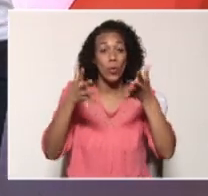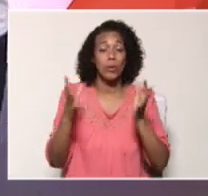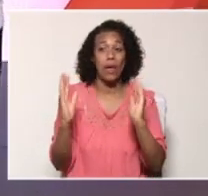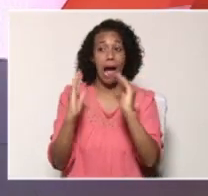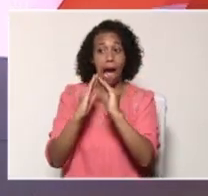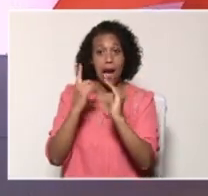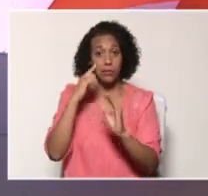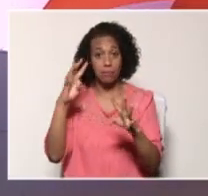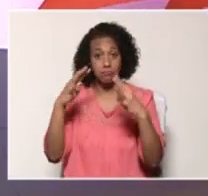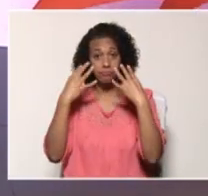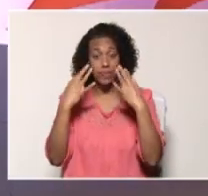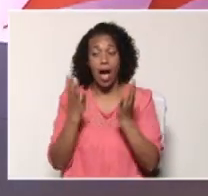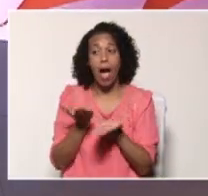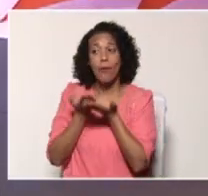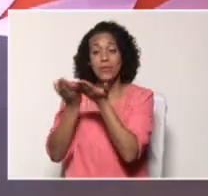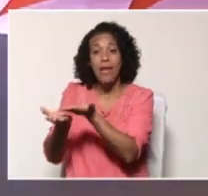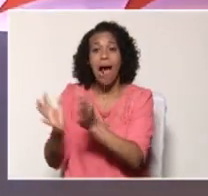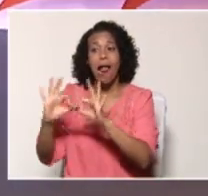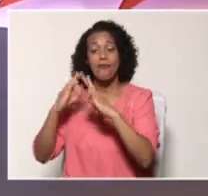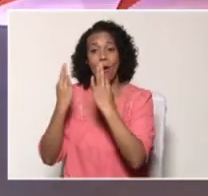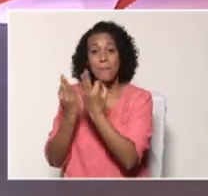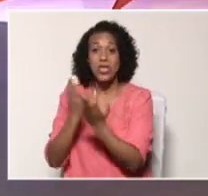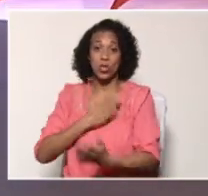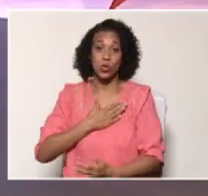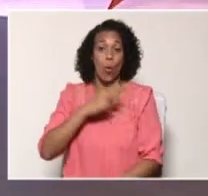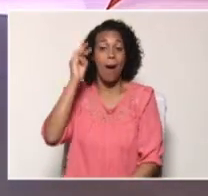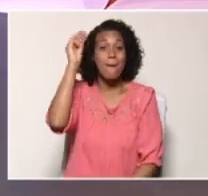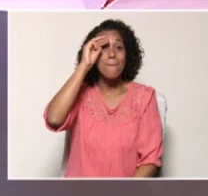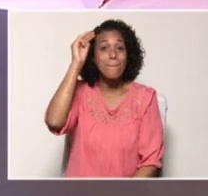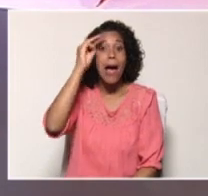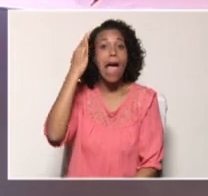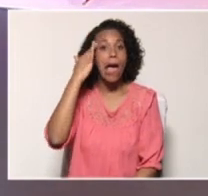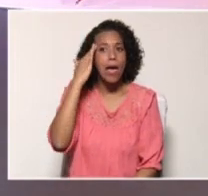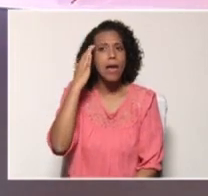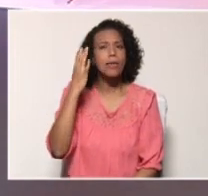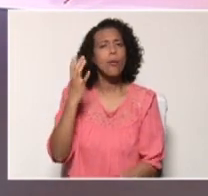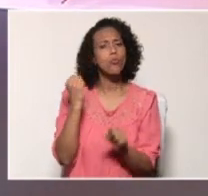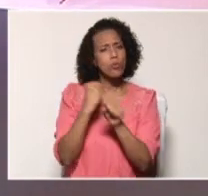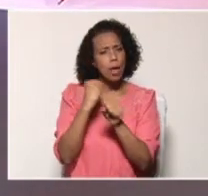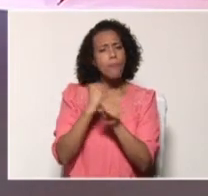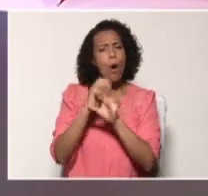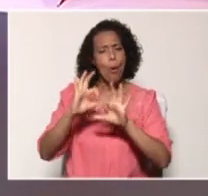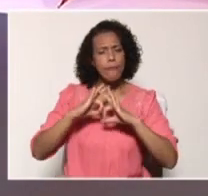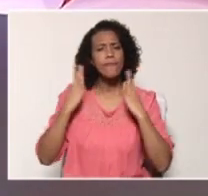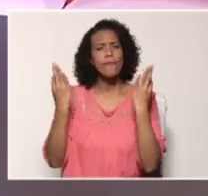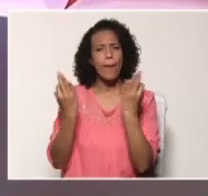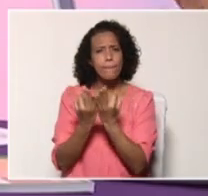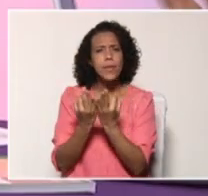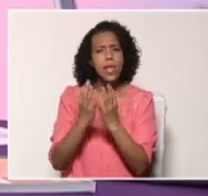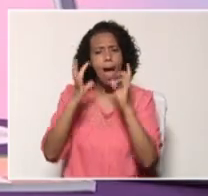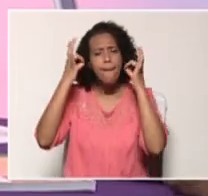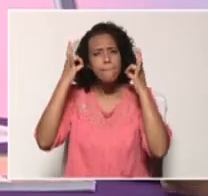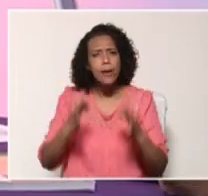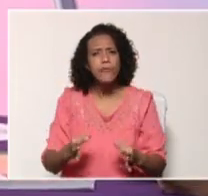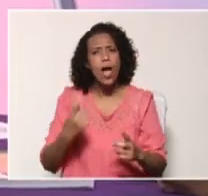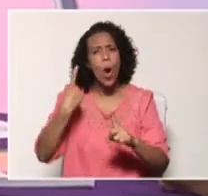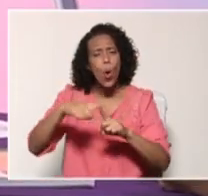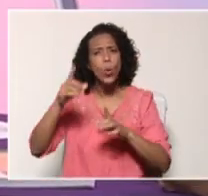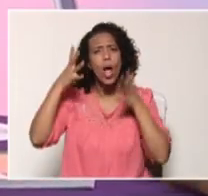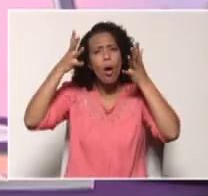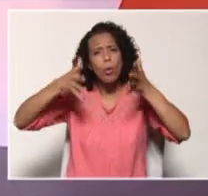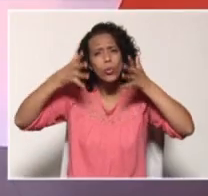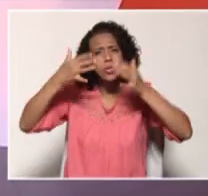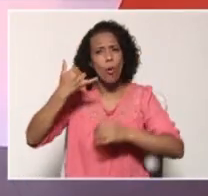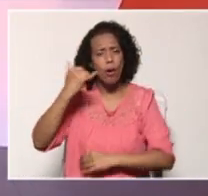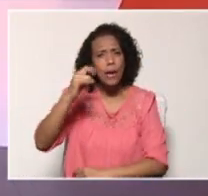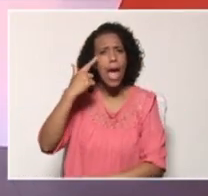puedes ofrecernos a tu familia, incluso a nosotras las maestras. ¿Por qué no hacer un trabajo en familia y verificar las otras